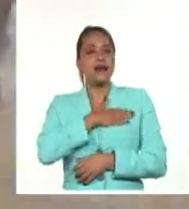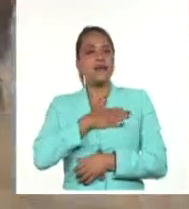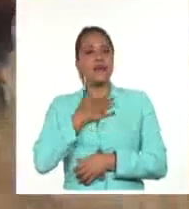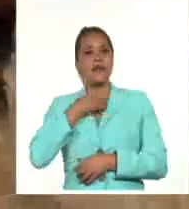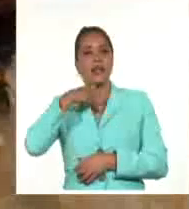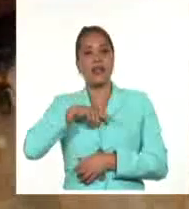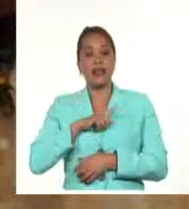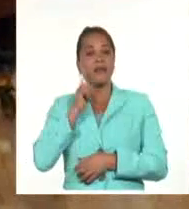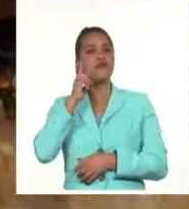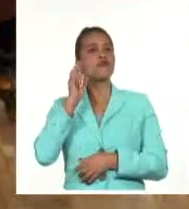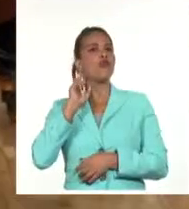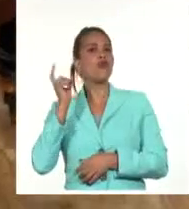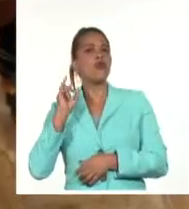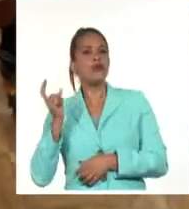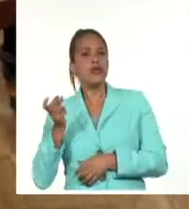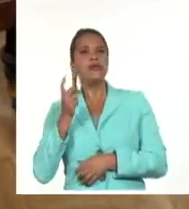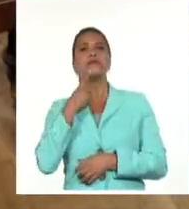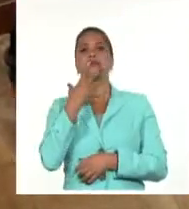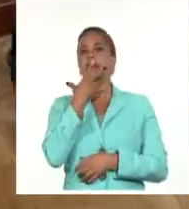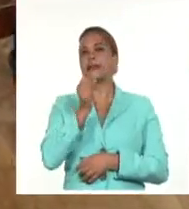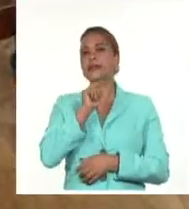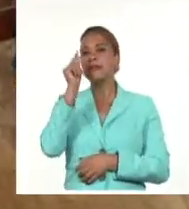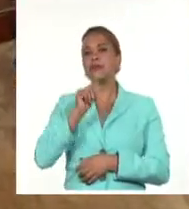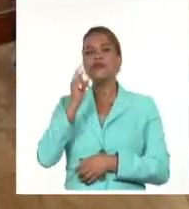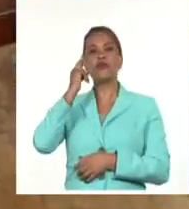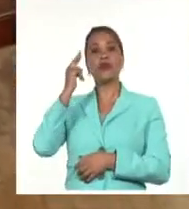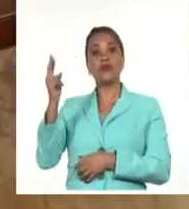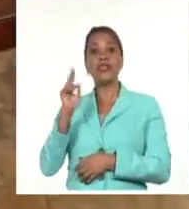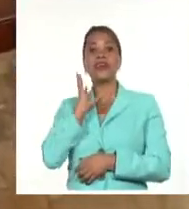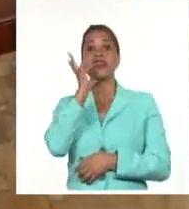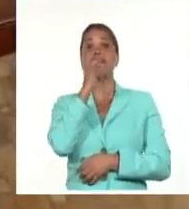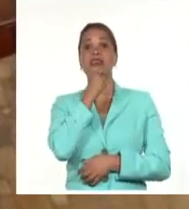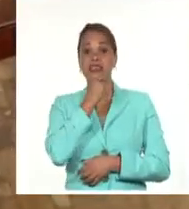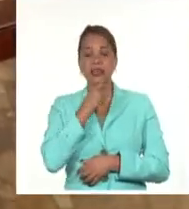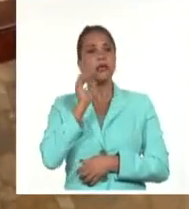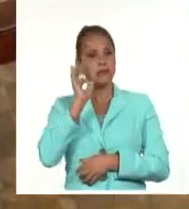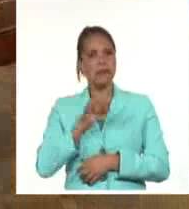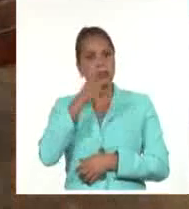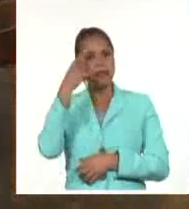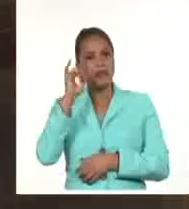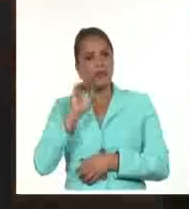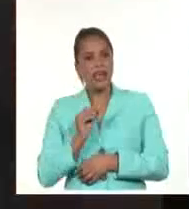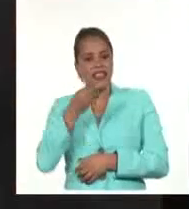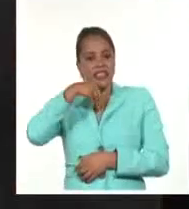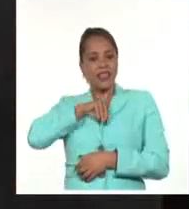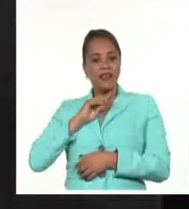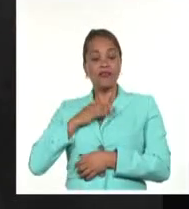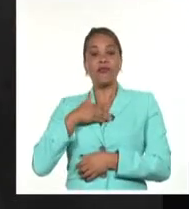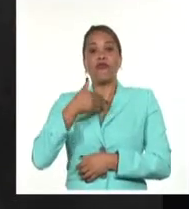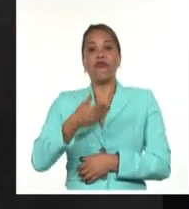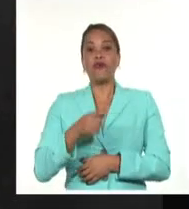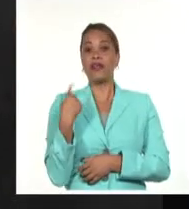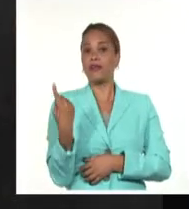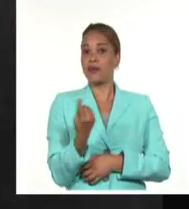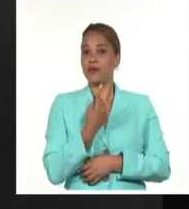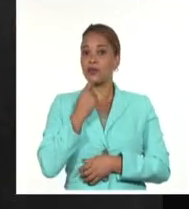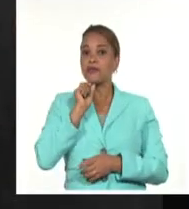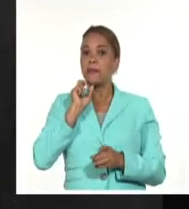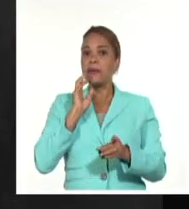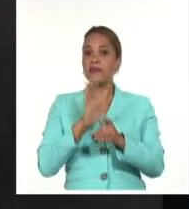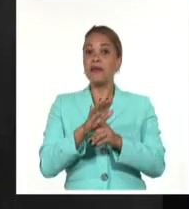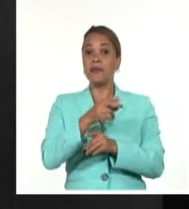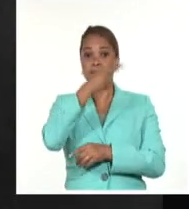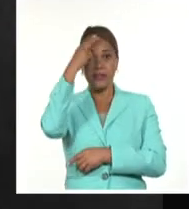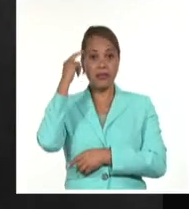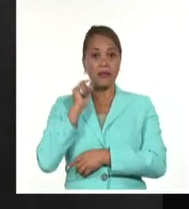sublimes que en excelente ejecución nos recuerdan que la belleza aún existe dentro y fuera de nosotros fue a comienzos del siglo